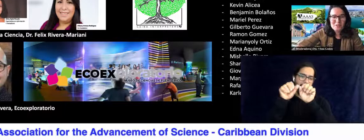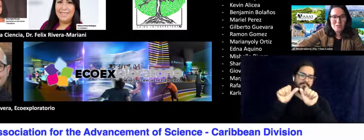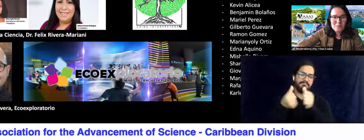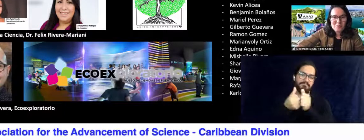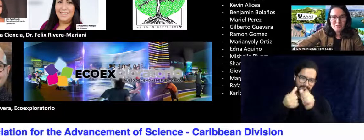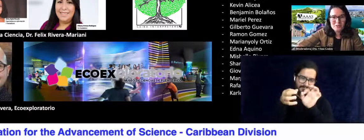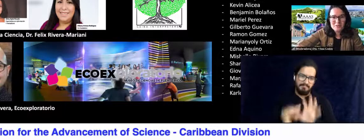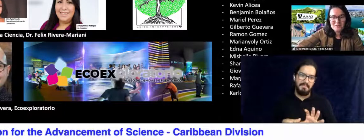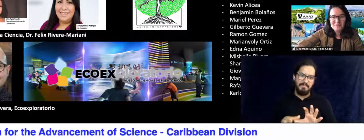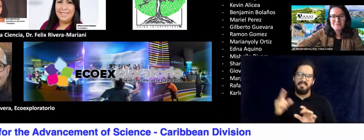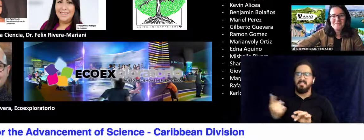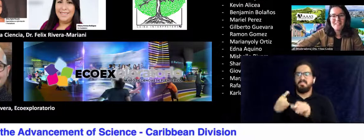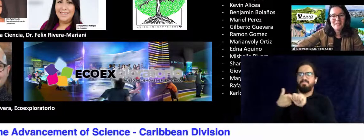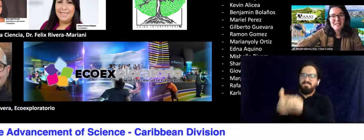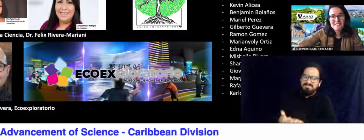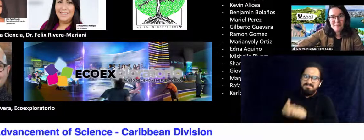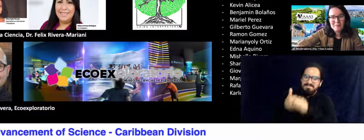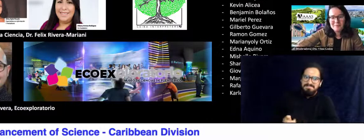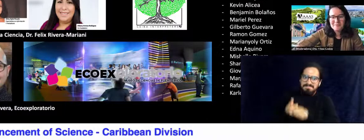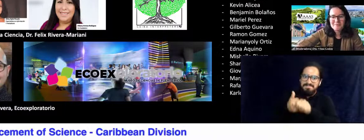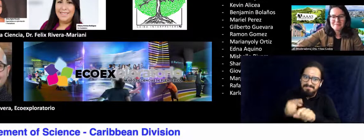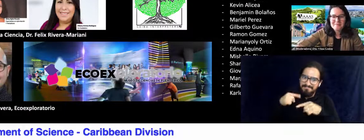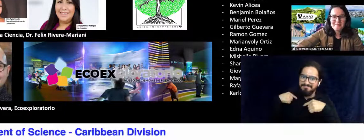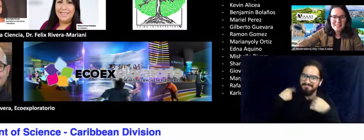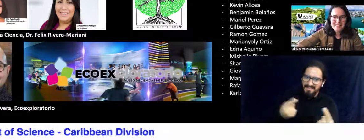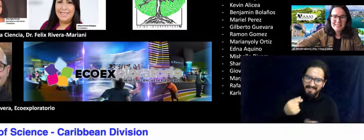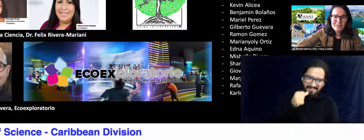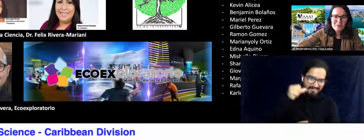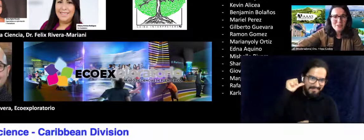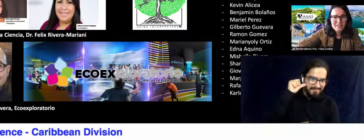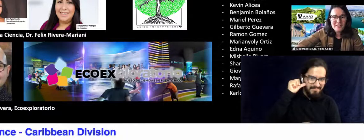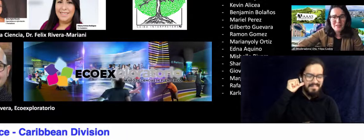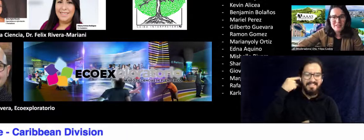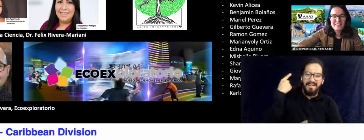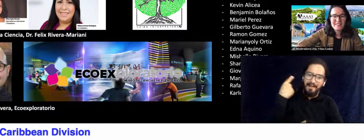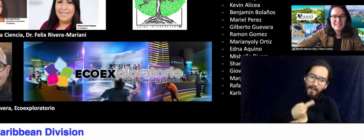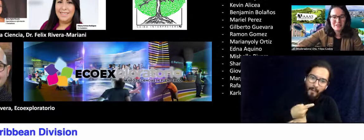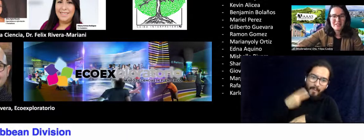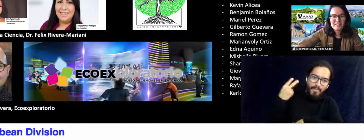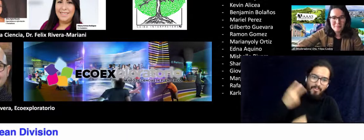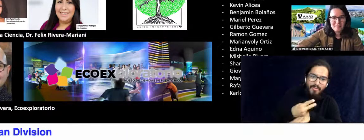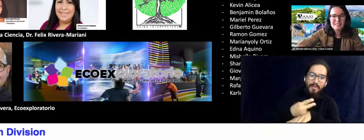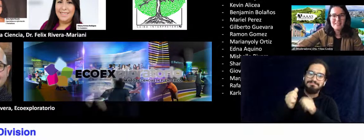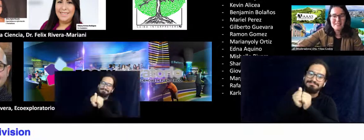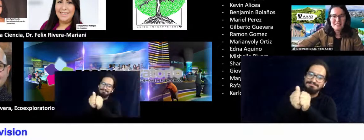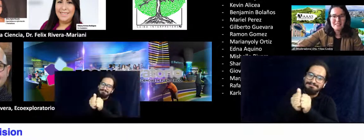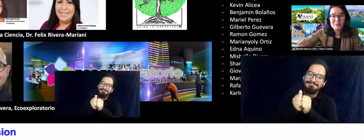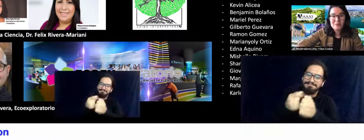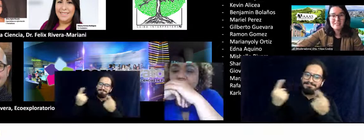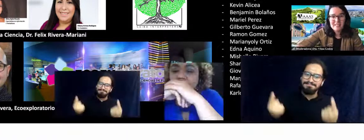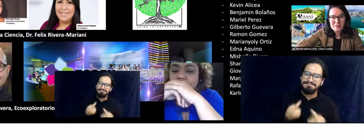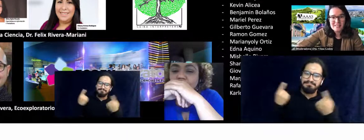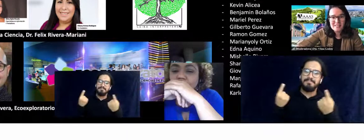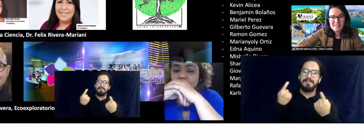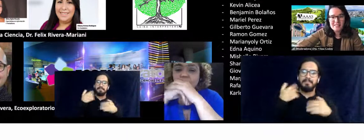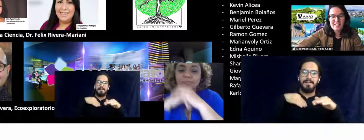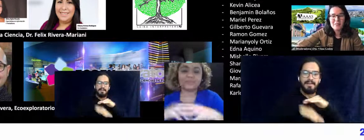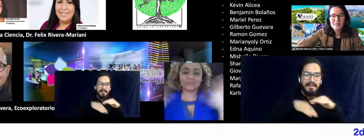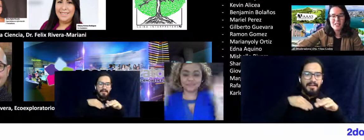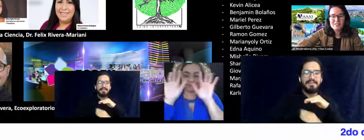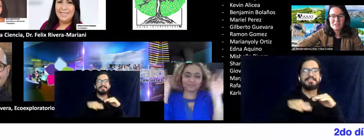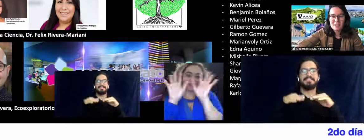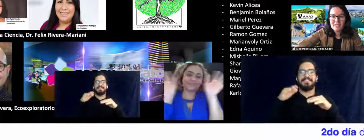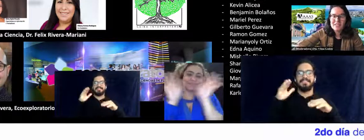non-stop con nosotros desde el principio, día 1 hasta ahora, han estado los intérpretes dando acceso a la ciencia a la